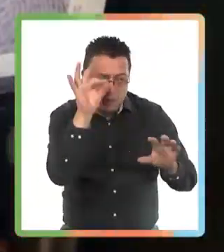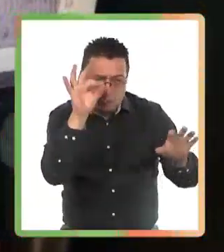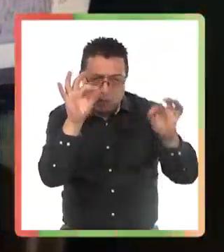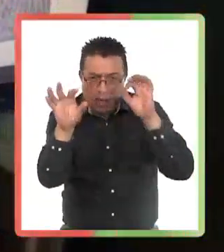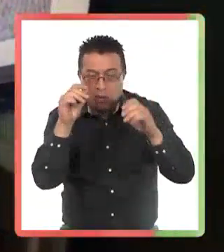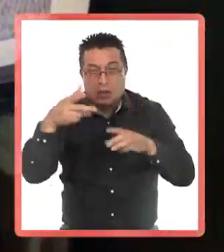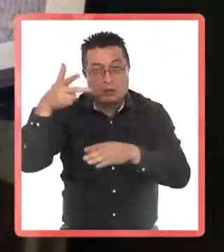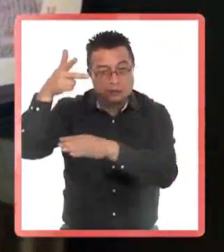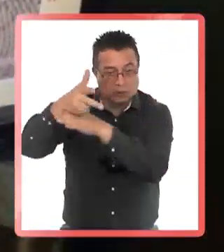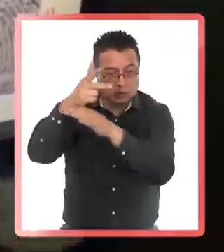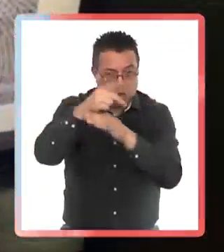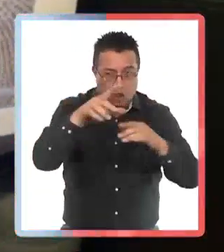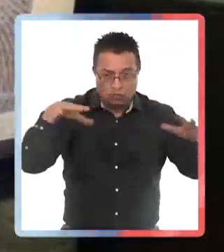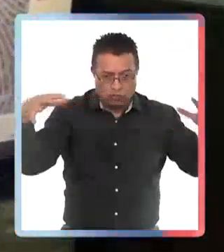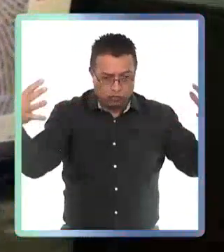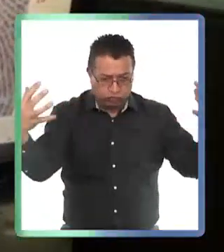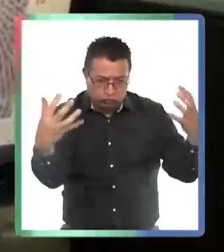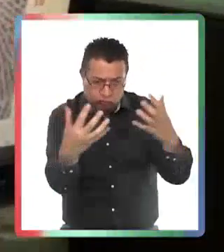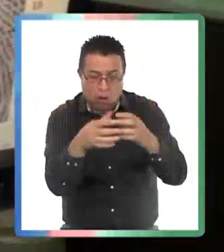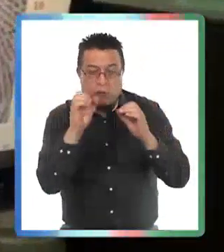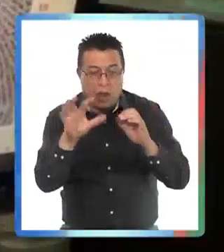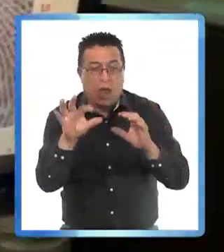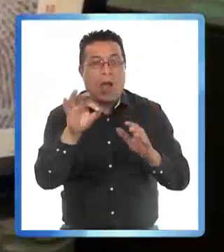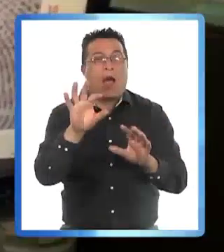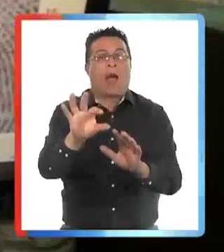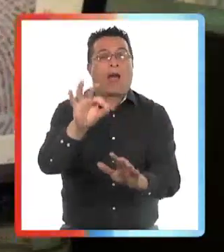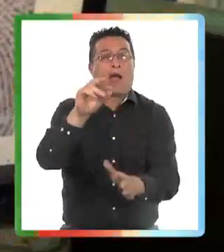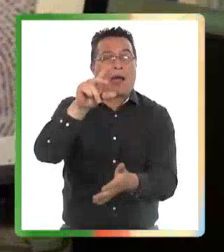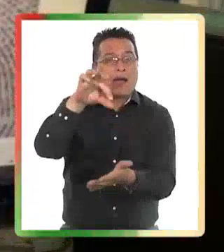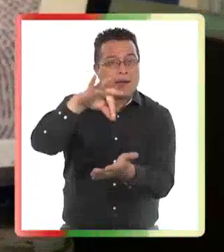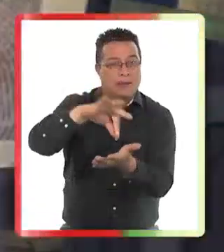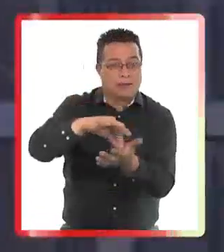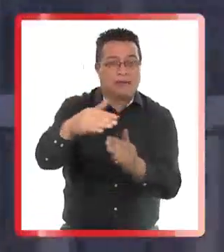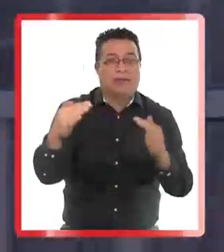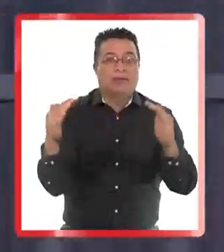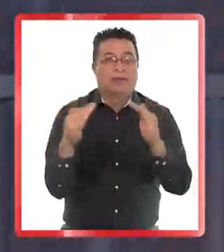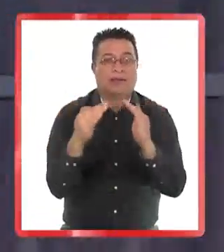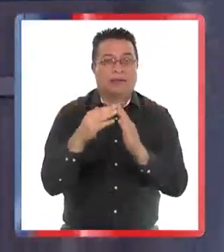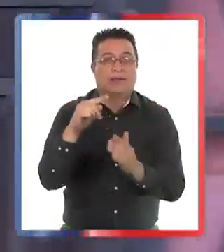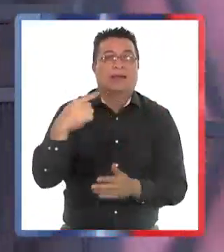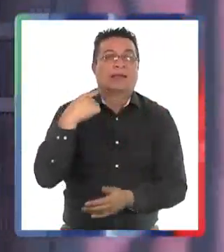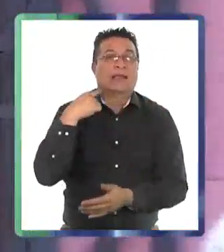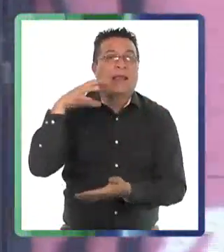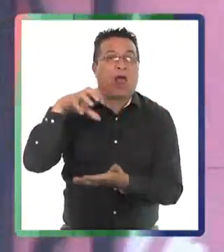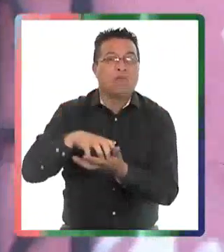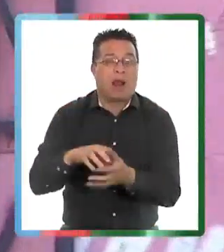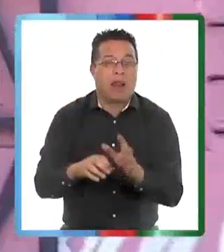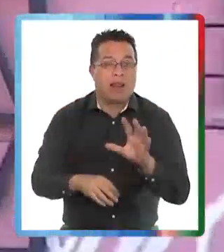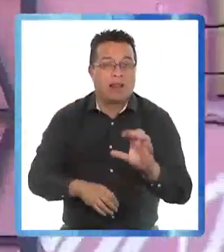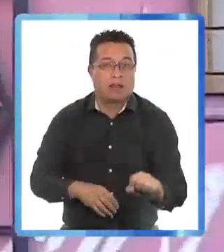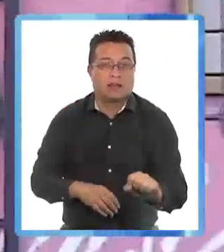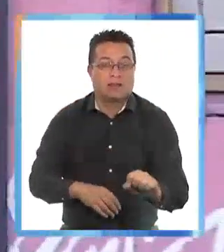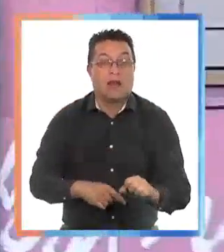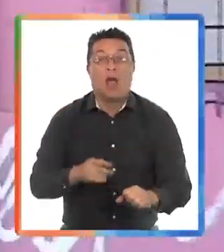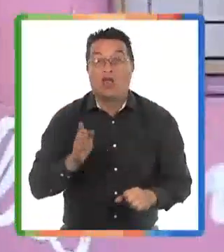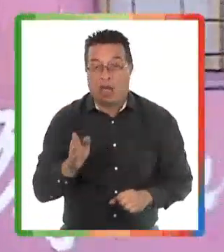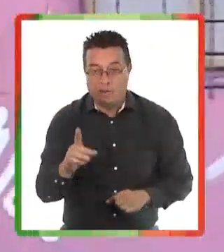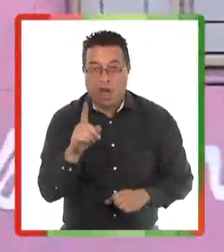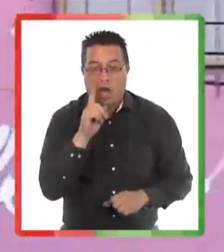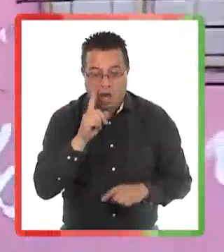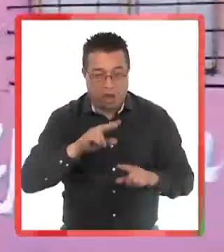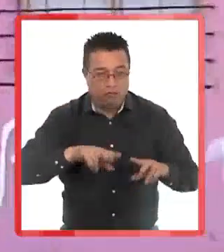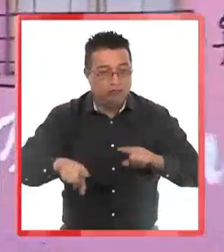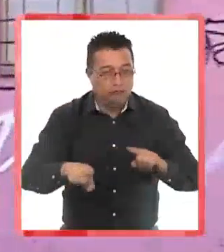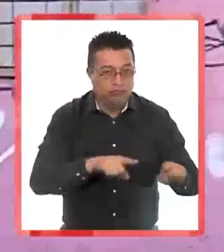los ingresos a las redes sociales y las cámaras de vigilancia en el sector les permitieron ubicar a estos dos ciudadanos venezolanos en la casa de Quinta